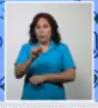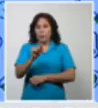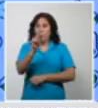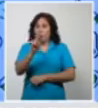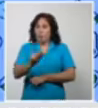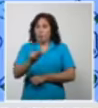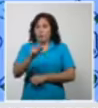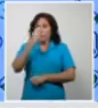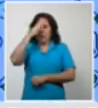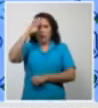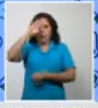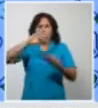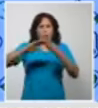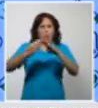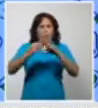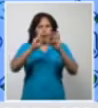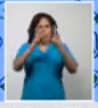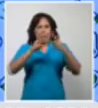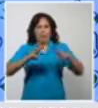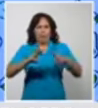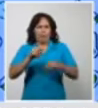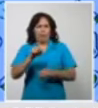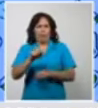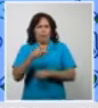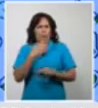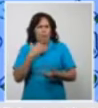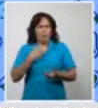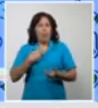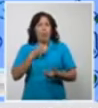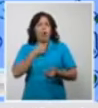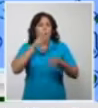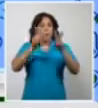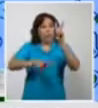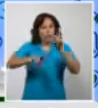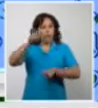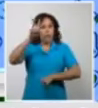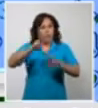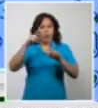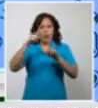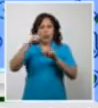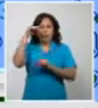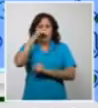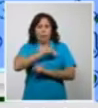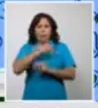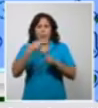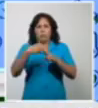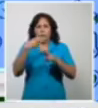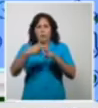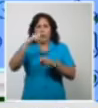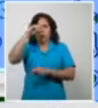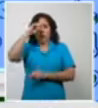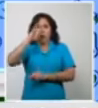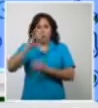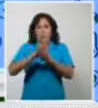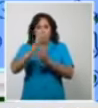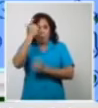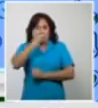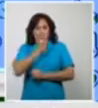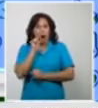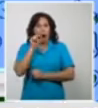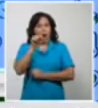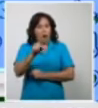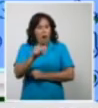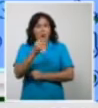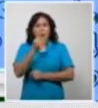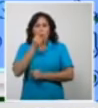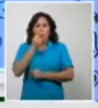Debate y dice lo siguiente: si el sistema de diagnóstico mediante la tecnología SUMA se encarga de detectar la presencia de anticuerpos